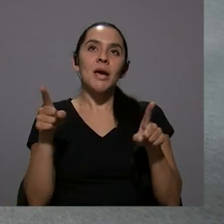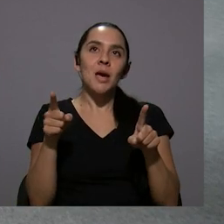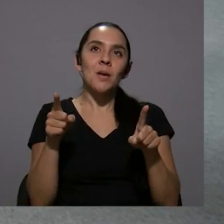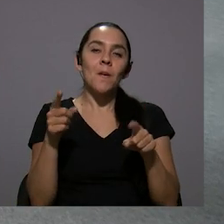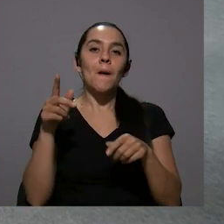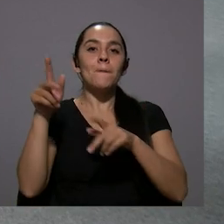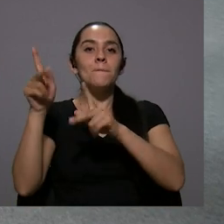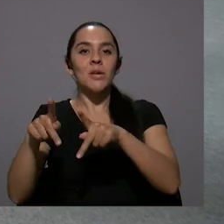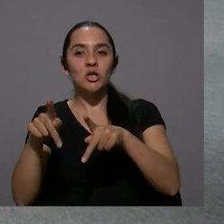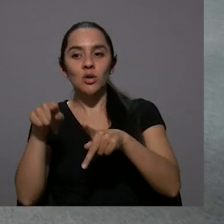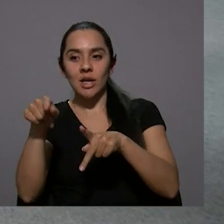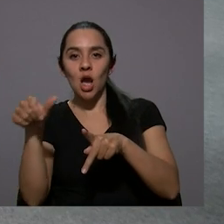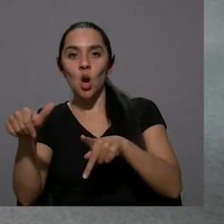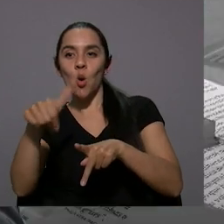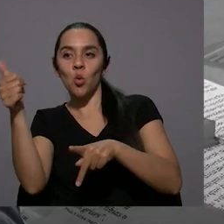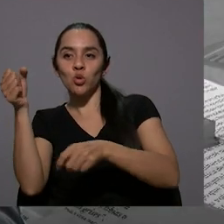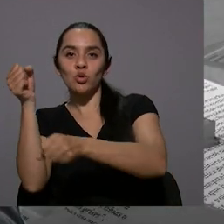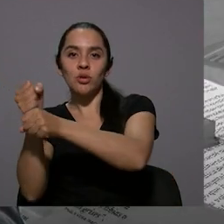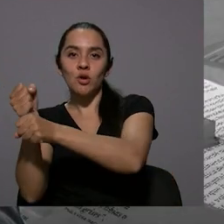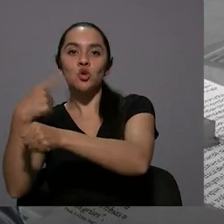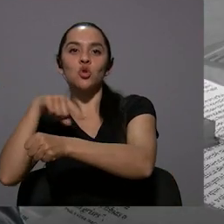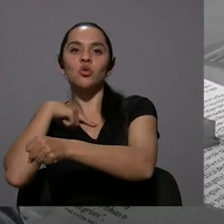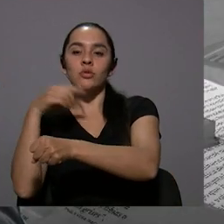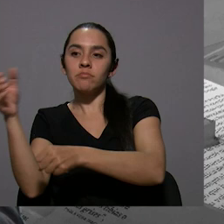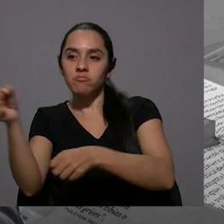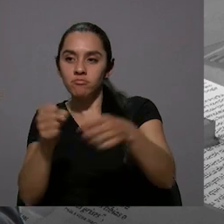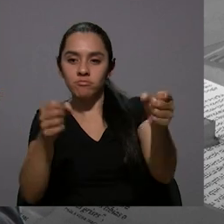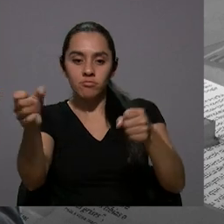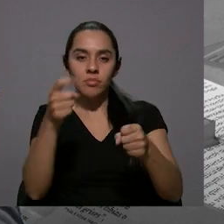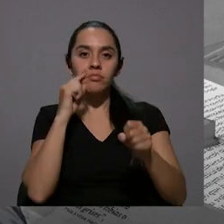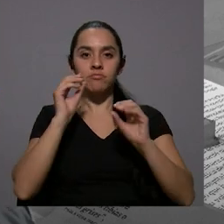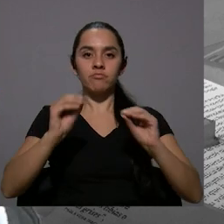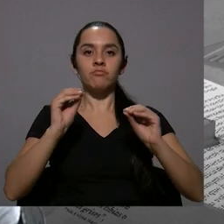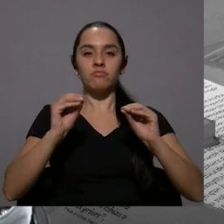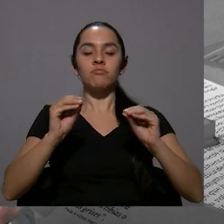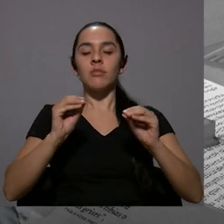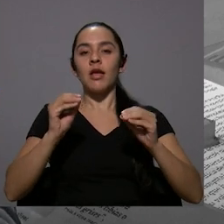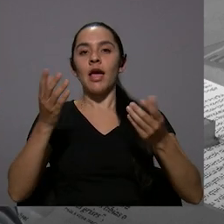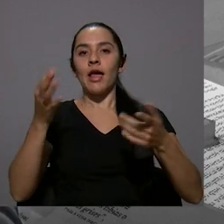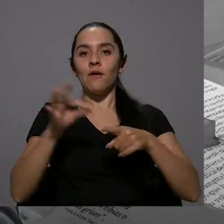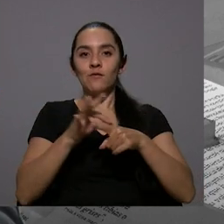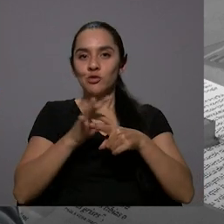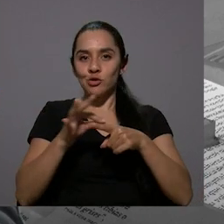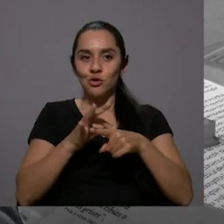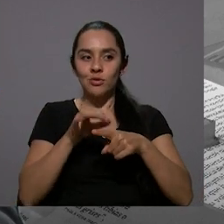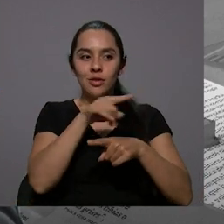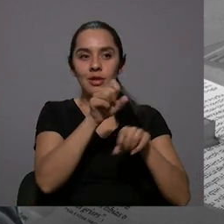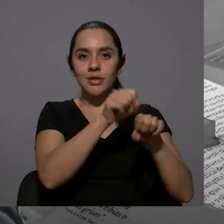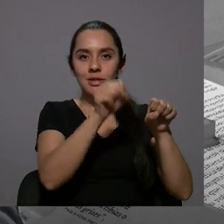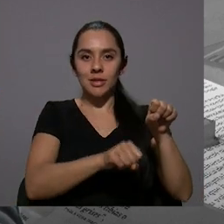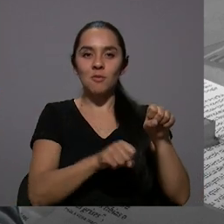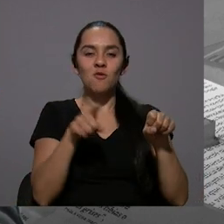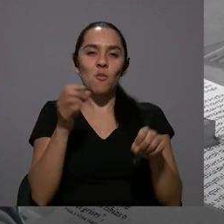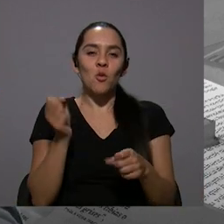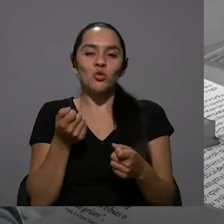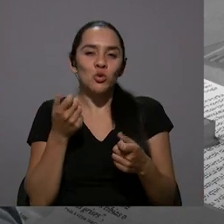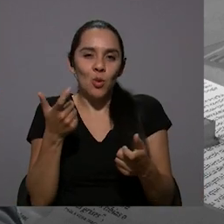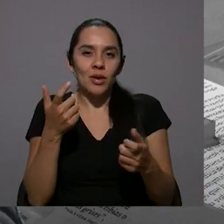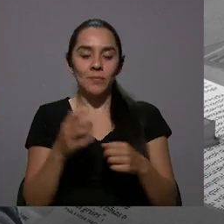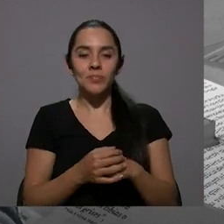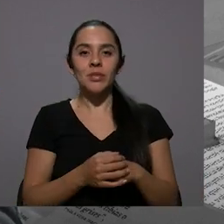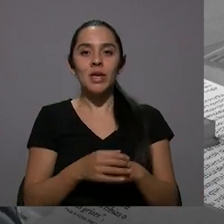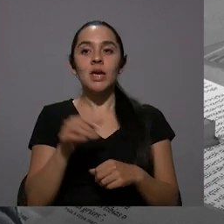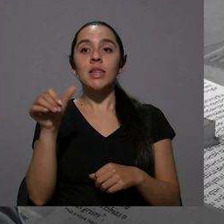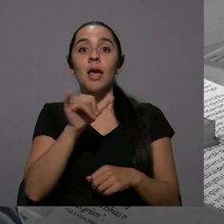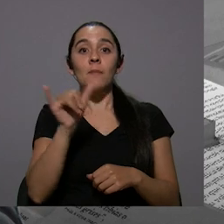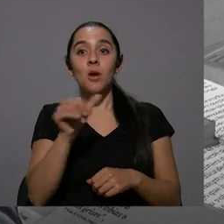están en otras en otras actividades las capacitamos en el uso del sistema Fue una suerte de cascada verdad y después tuvimos colaboración